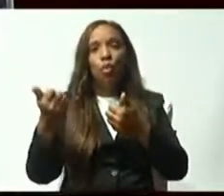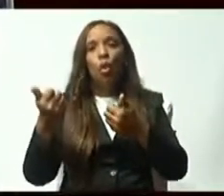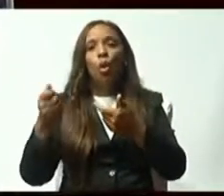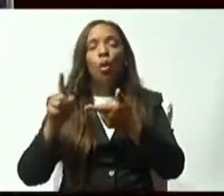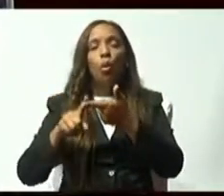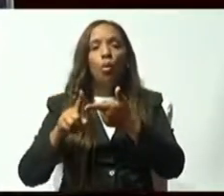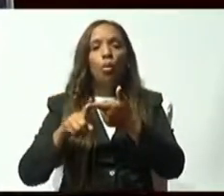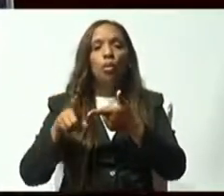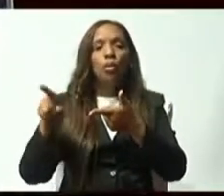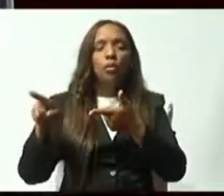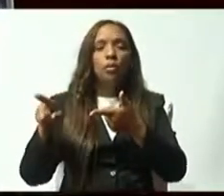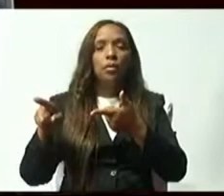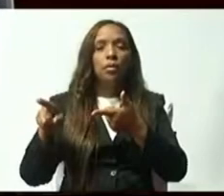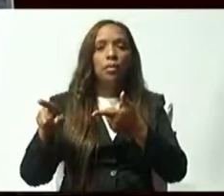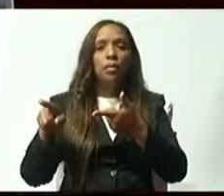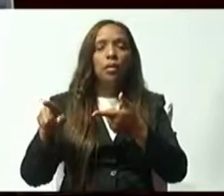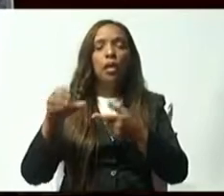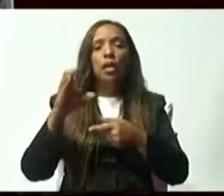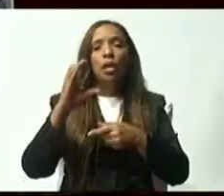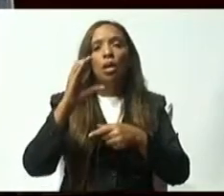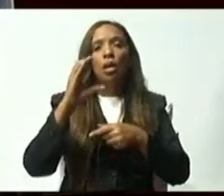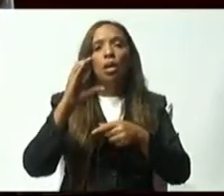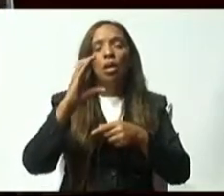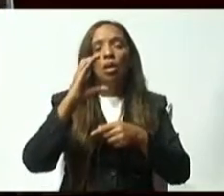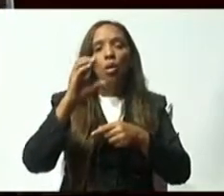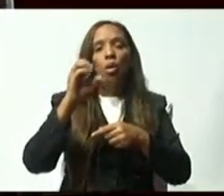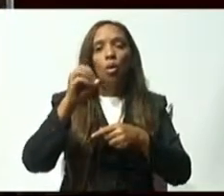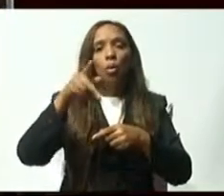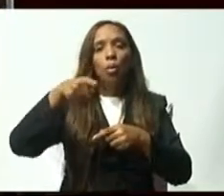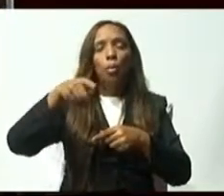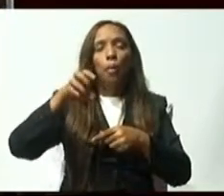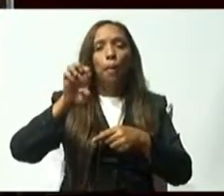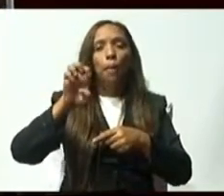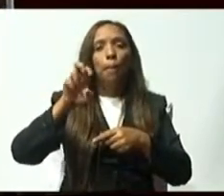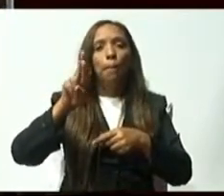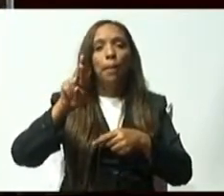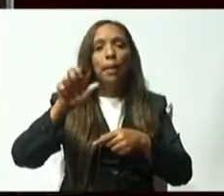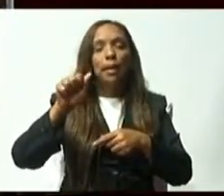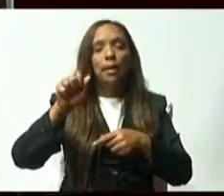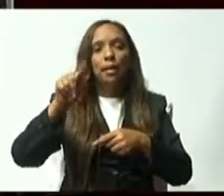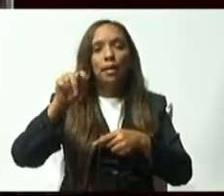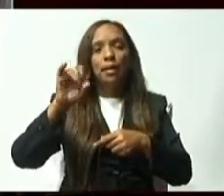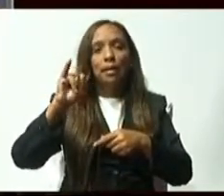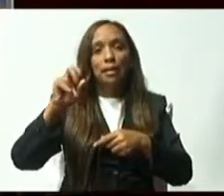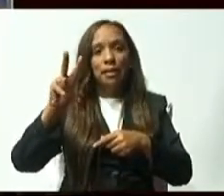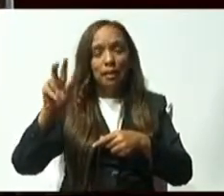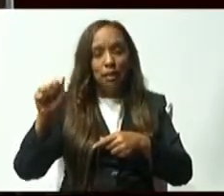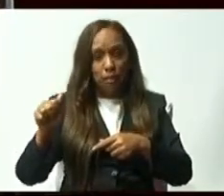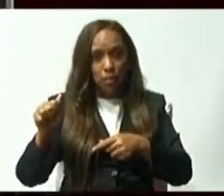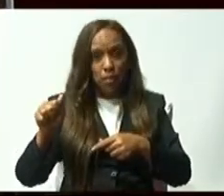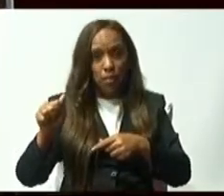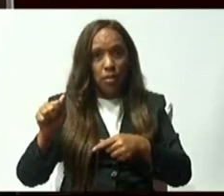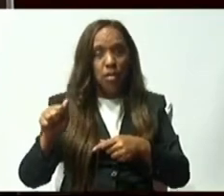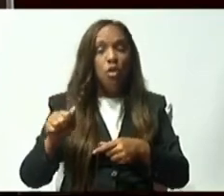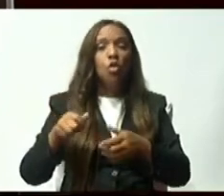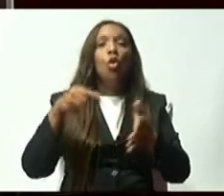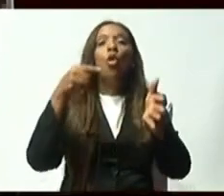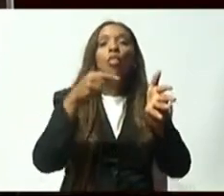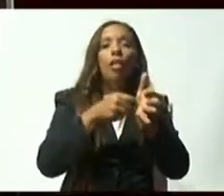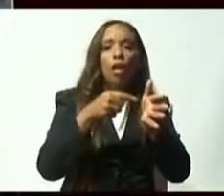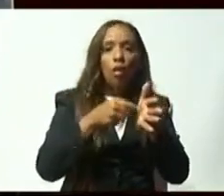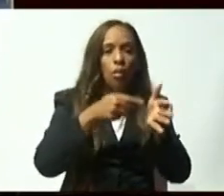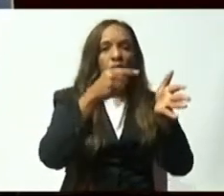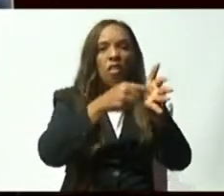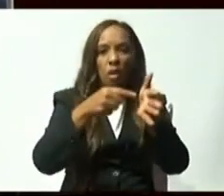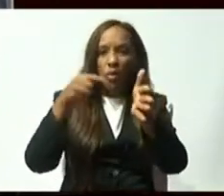Progreso, ahí tengo otra deuda. Yo lo que he acumulado ha sido deuda con esta vaina. Y realmente lo